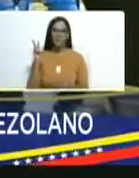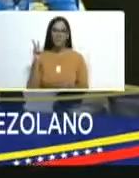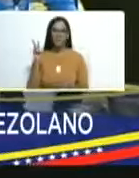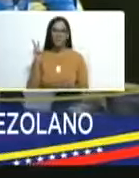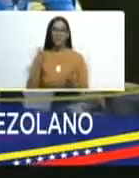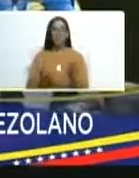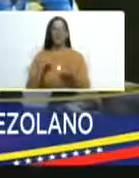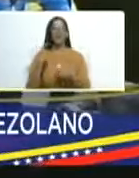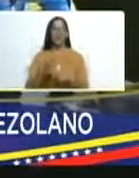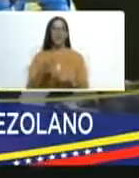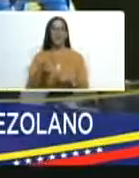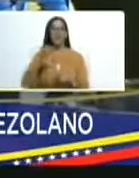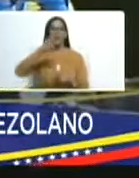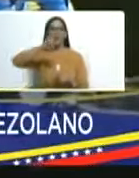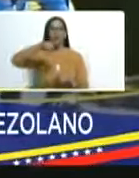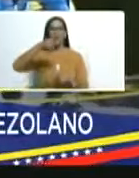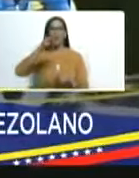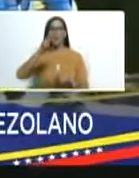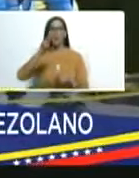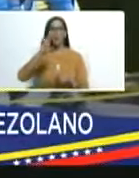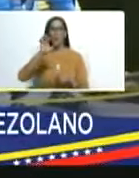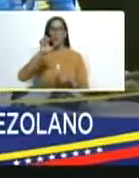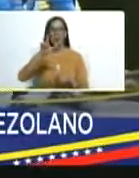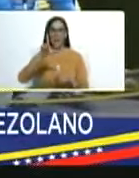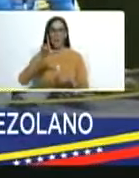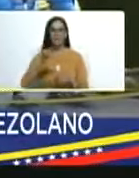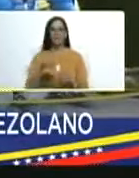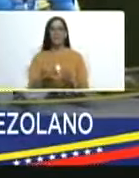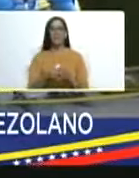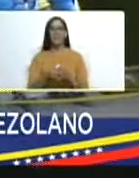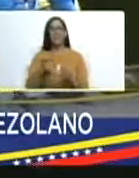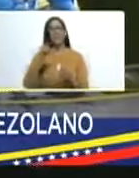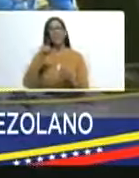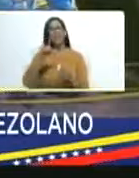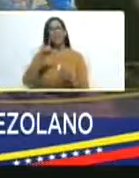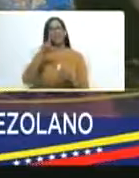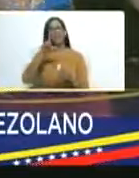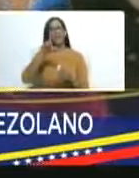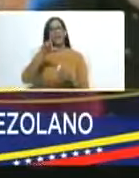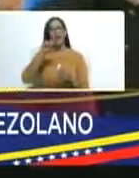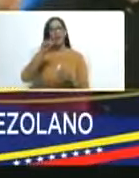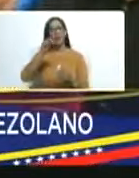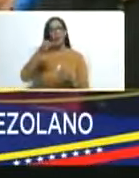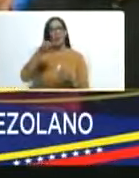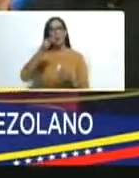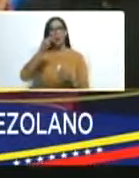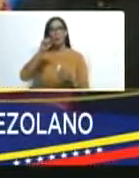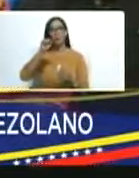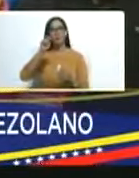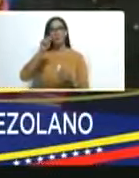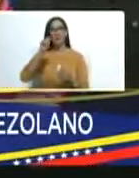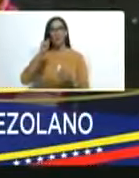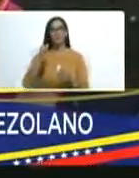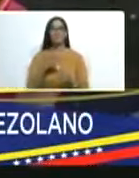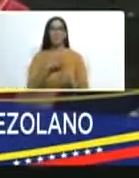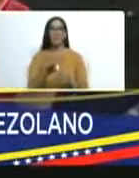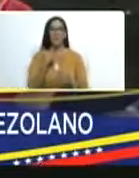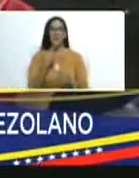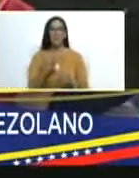Luego viene el jurel y la langosta. Quiere decir que el